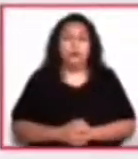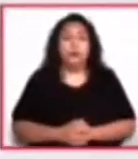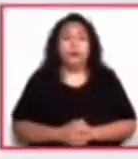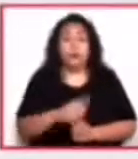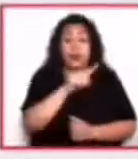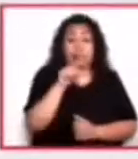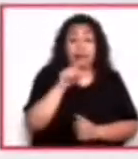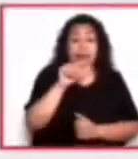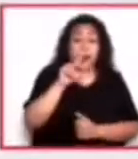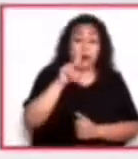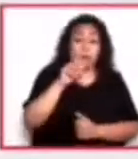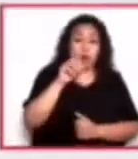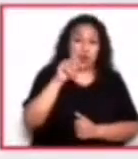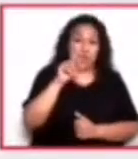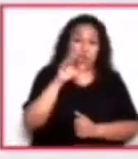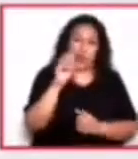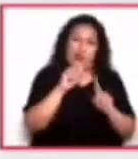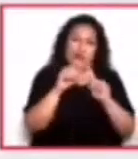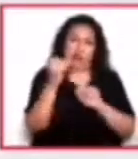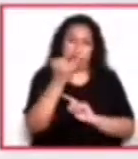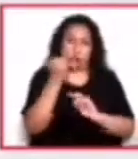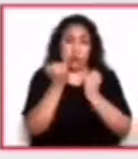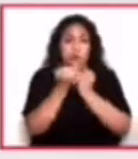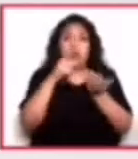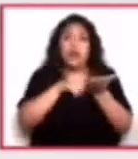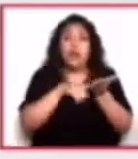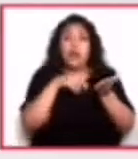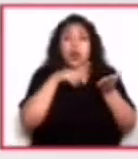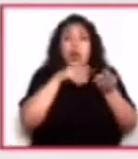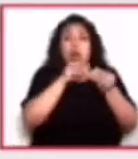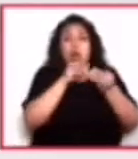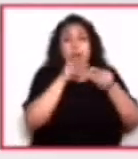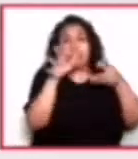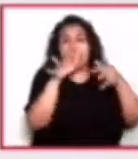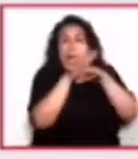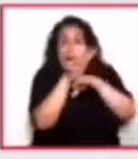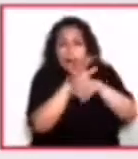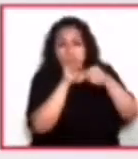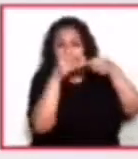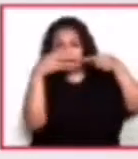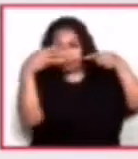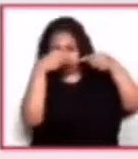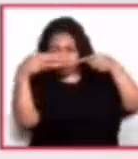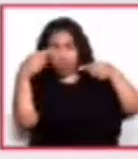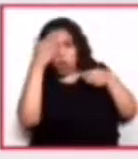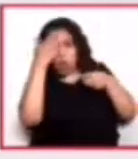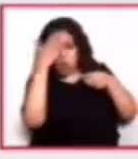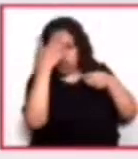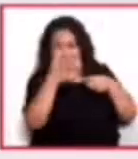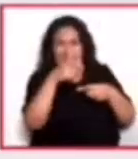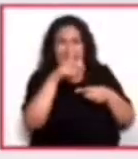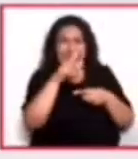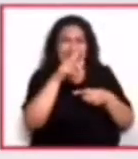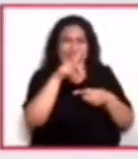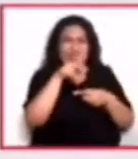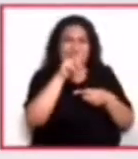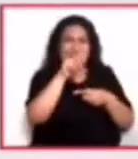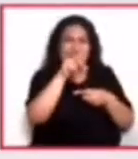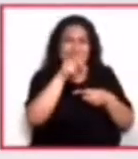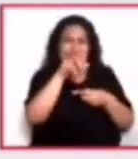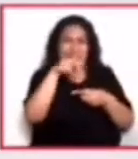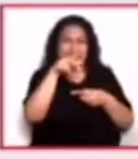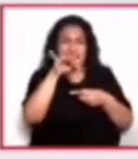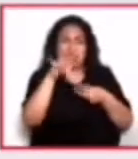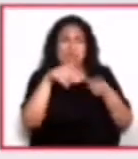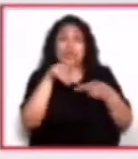El zapoteco, como muchos idiomas, comprende varias lenguas o variantes. Para dar a conocer el Dizashisa, es que todos los sábados